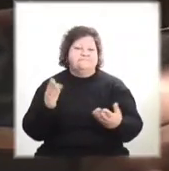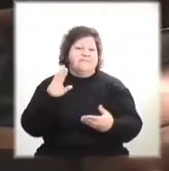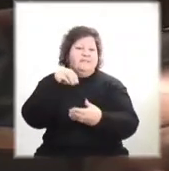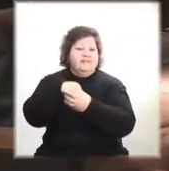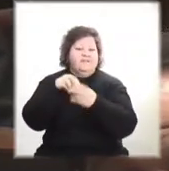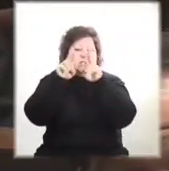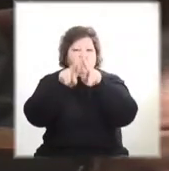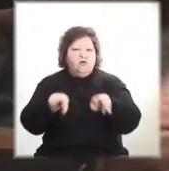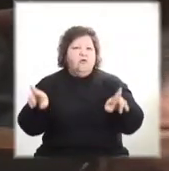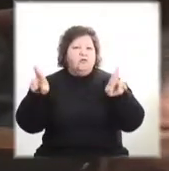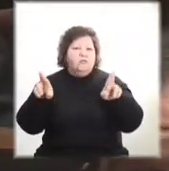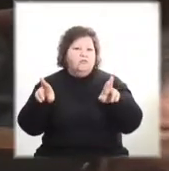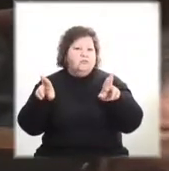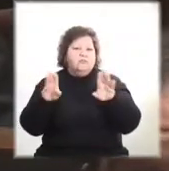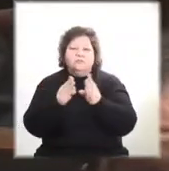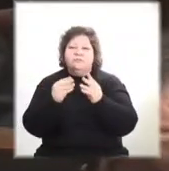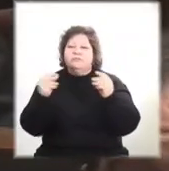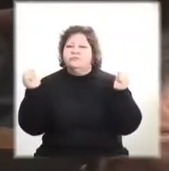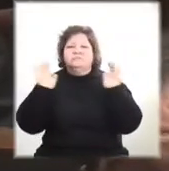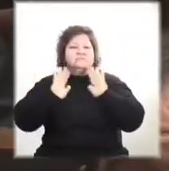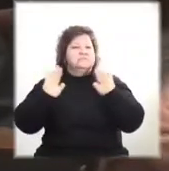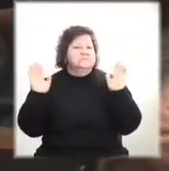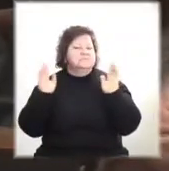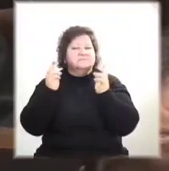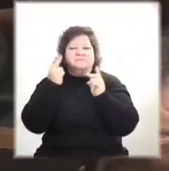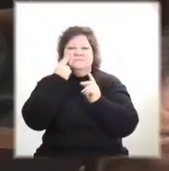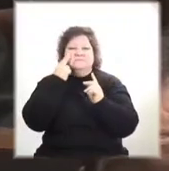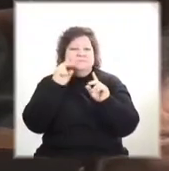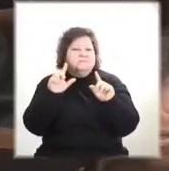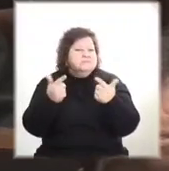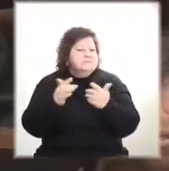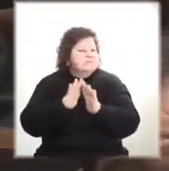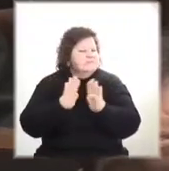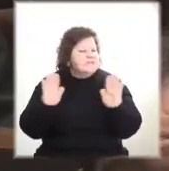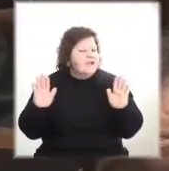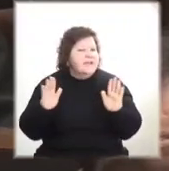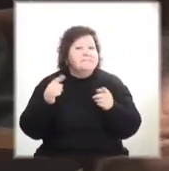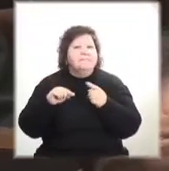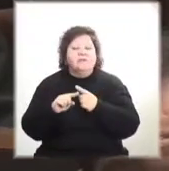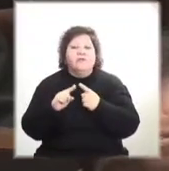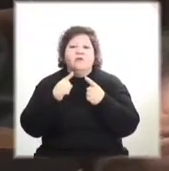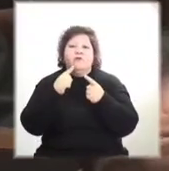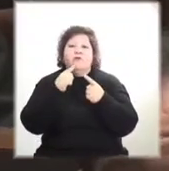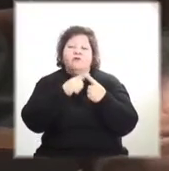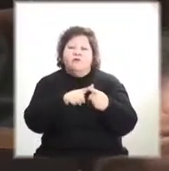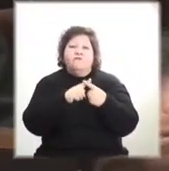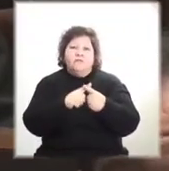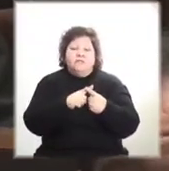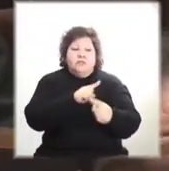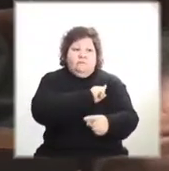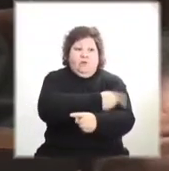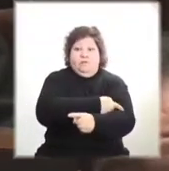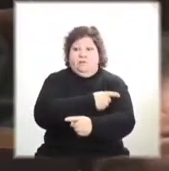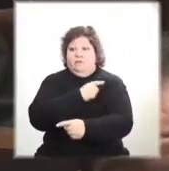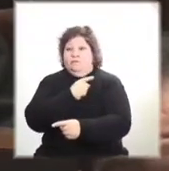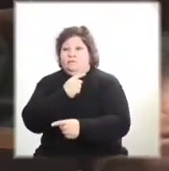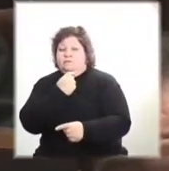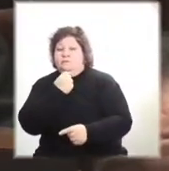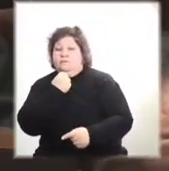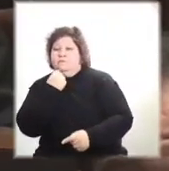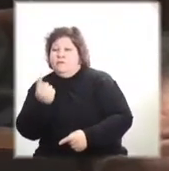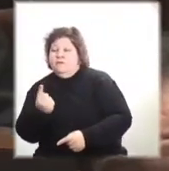las Naciones Unidas y desaparecía el conflicto. Ahora, si el conflicto era entre un país poderoso y un país